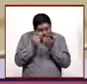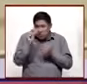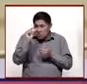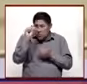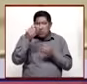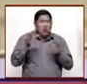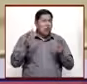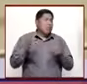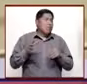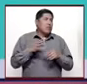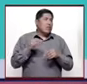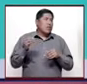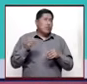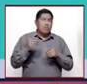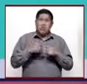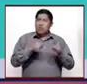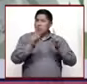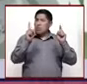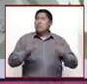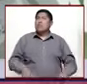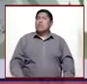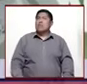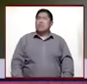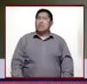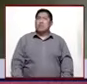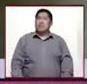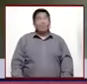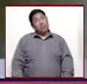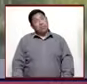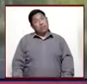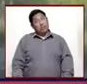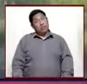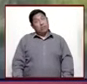los invertebrados y vertebrados.